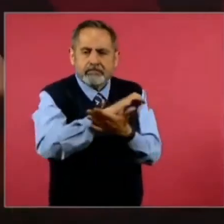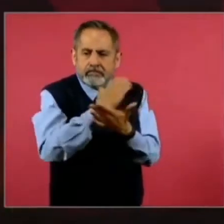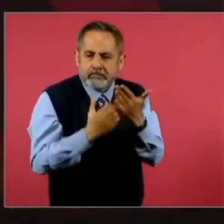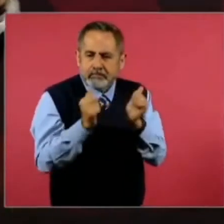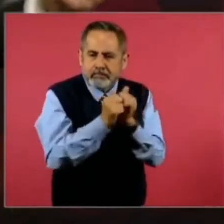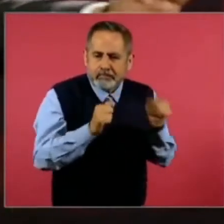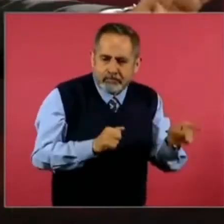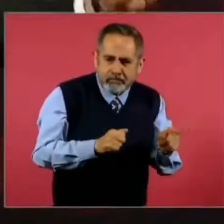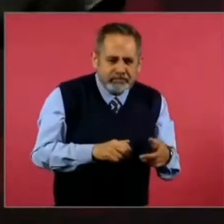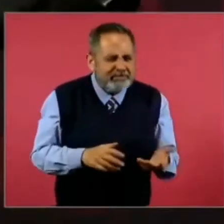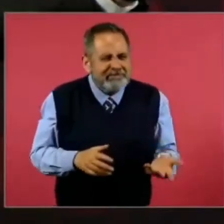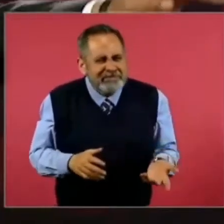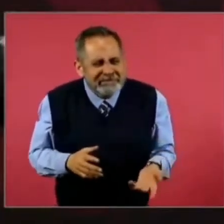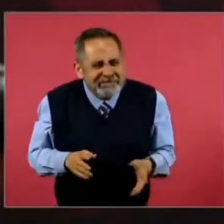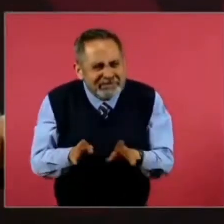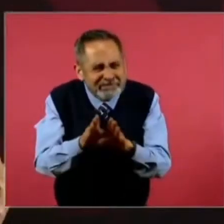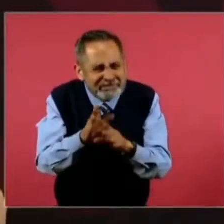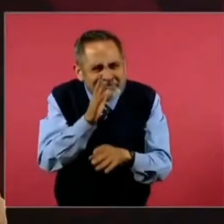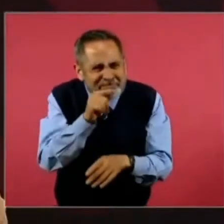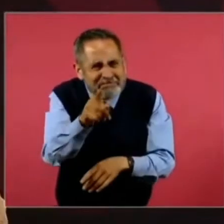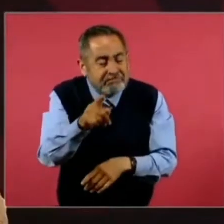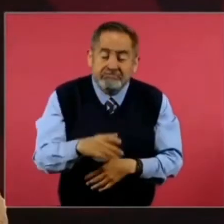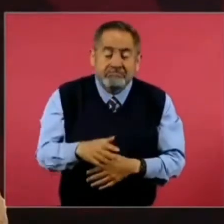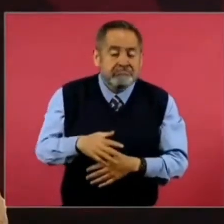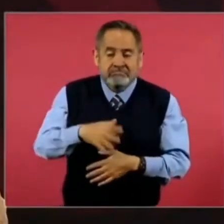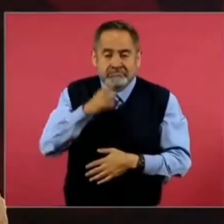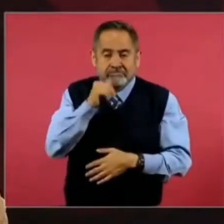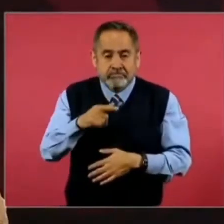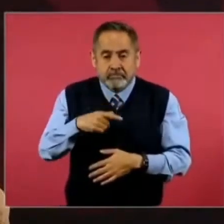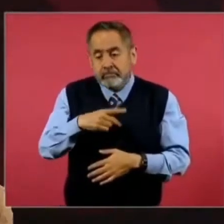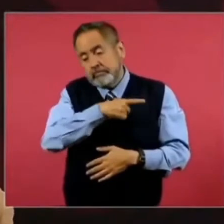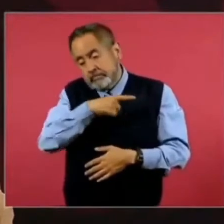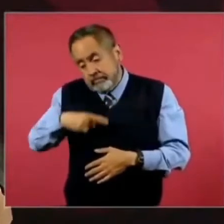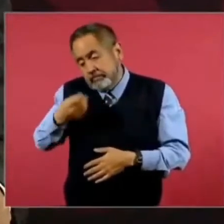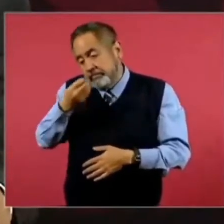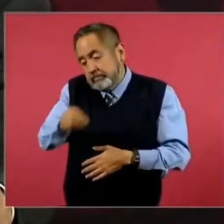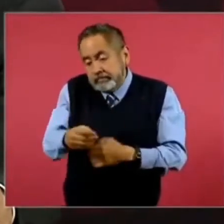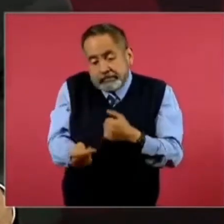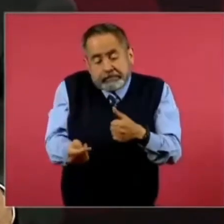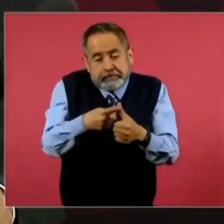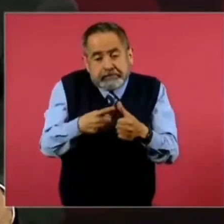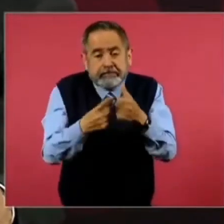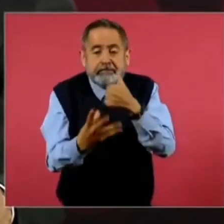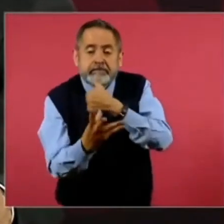aunque les parezca increíble, porque le tiene que dar el permiso